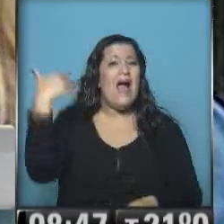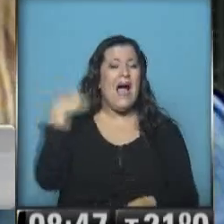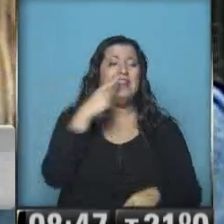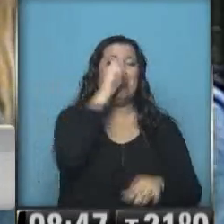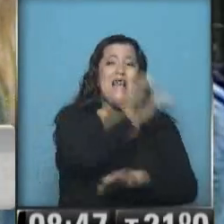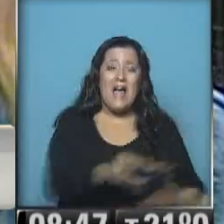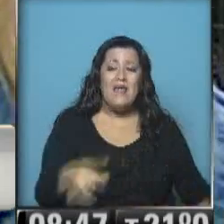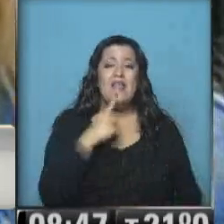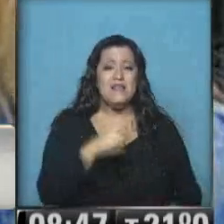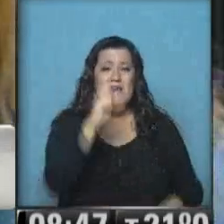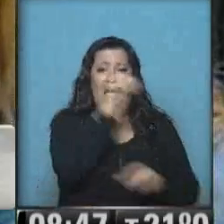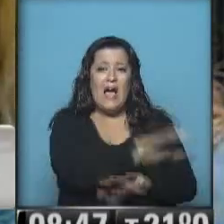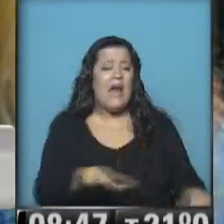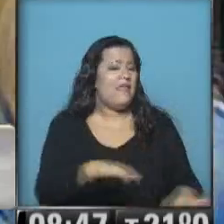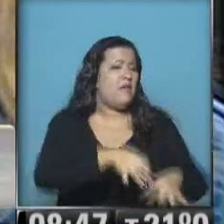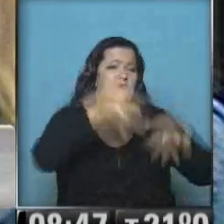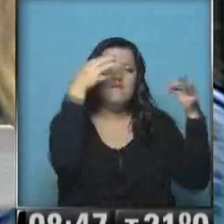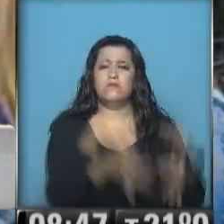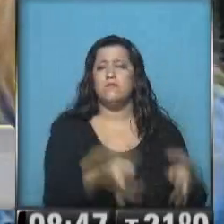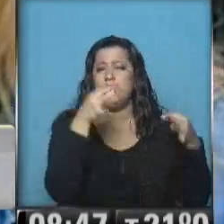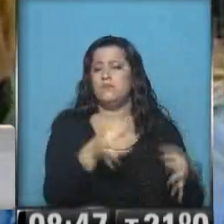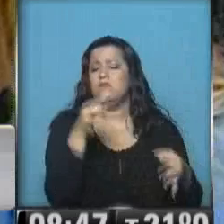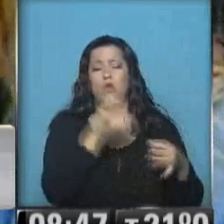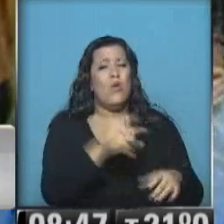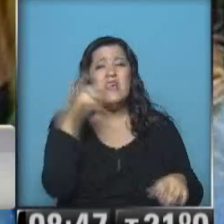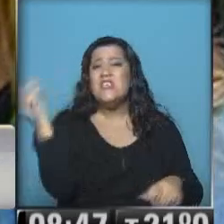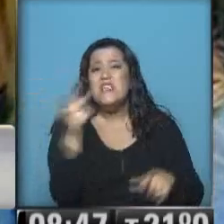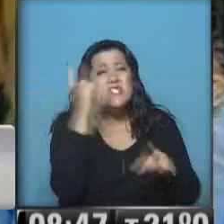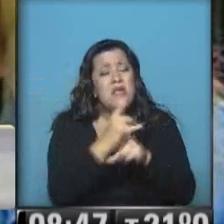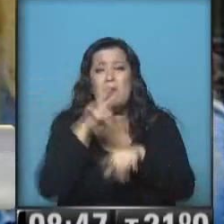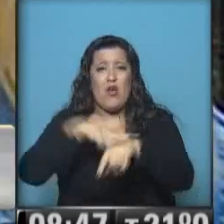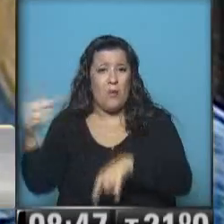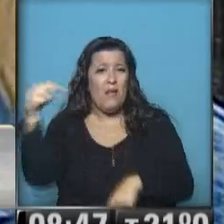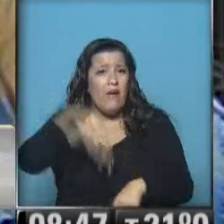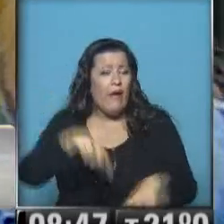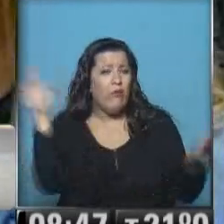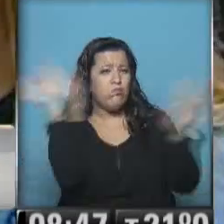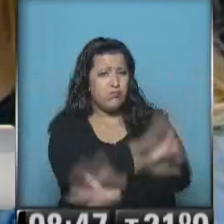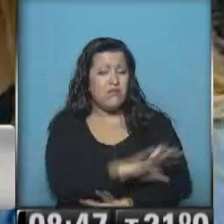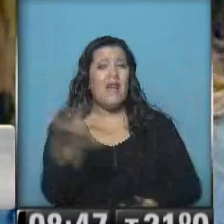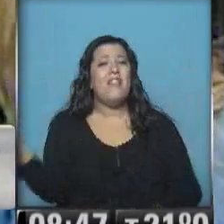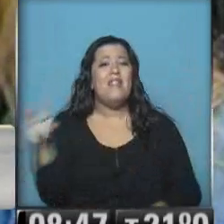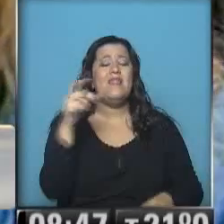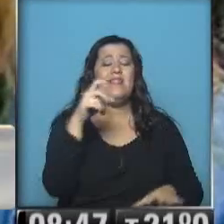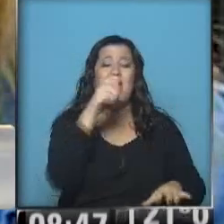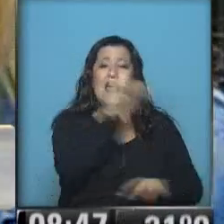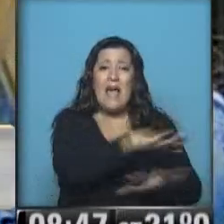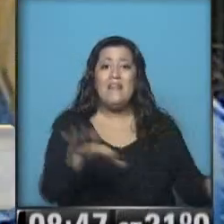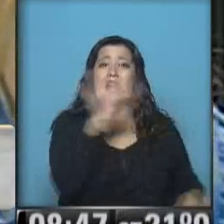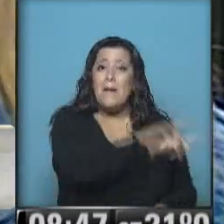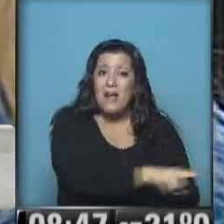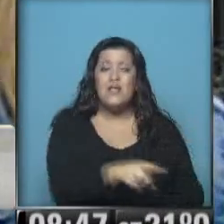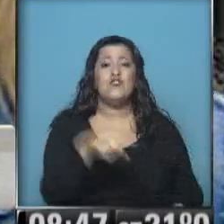yo decía que era un jardín intachable a todo el mundo se lo recomendaba viene desde sal amarilla mi hijo está en sexto grado